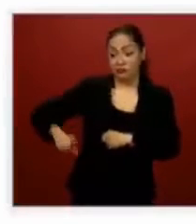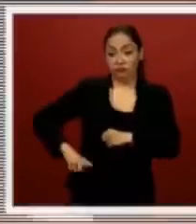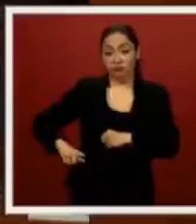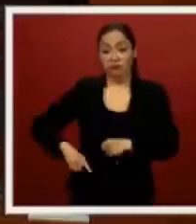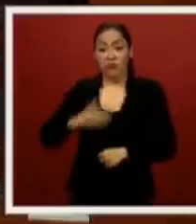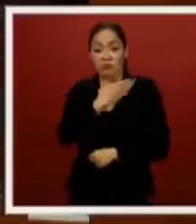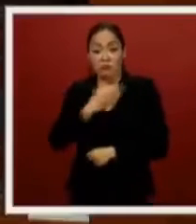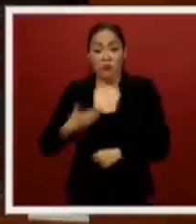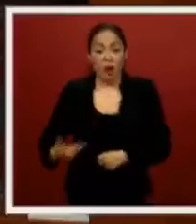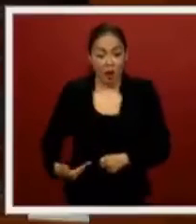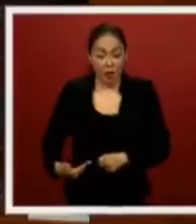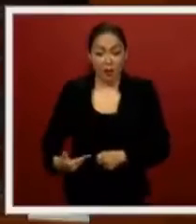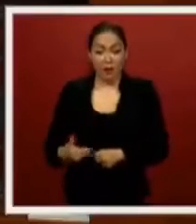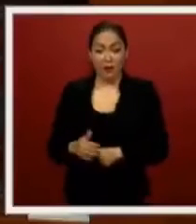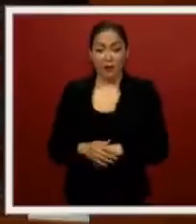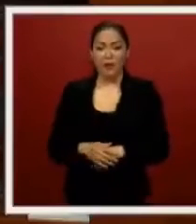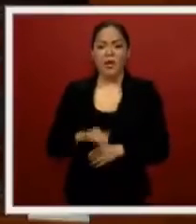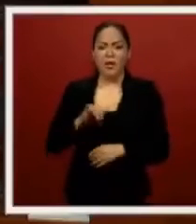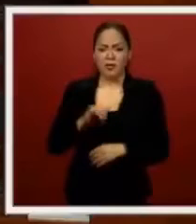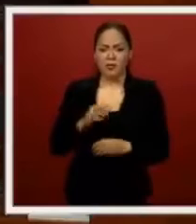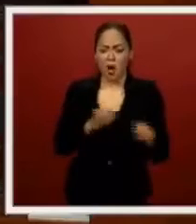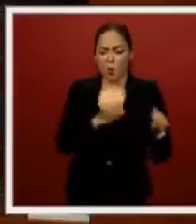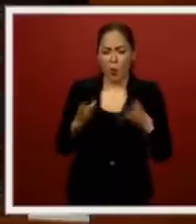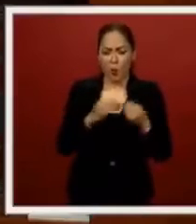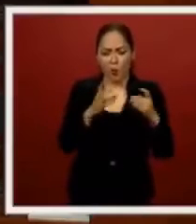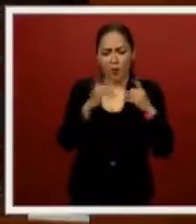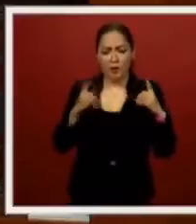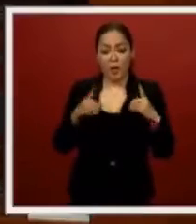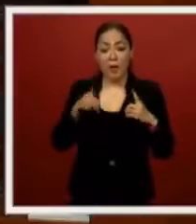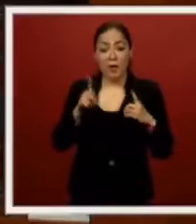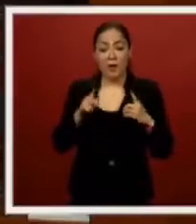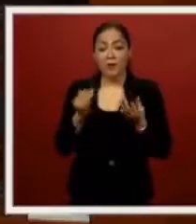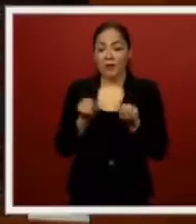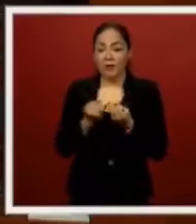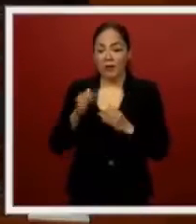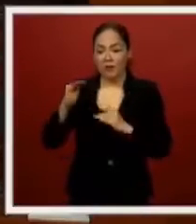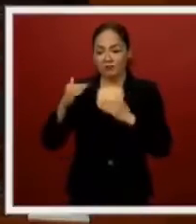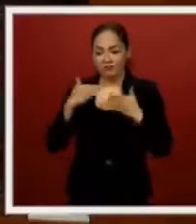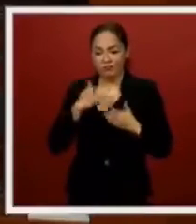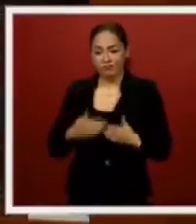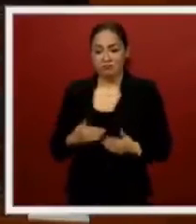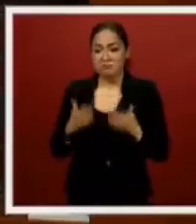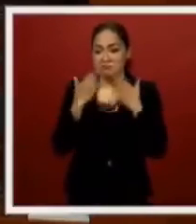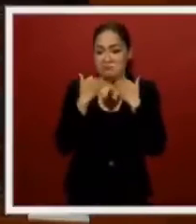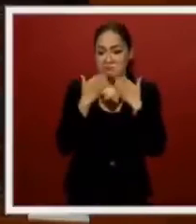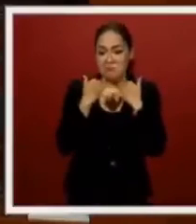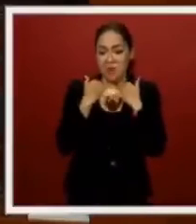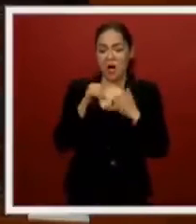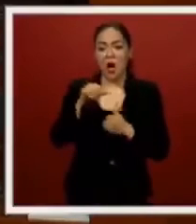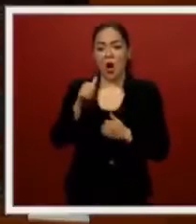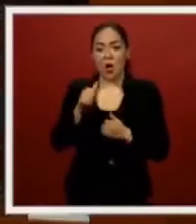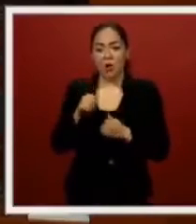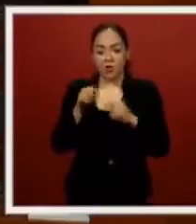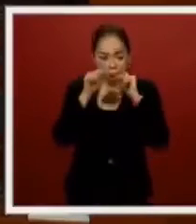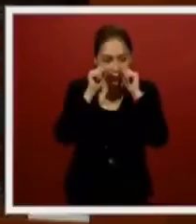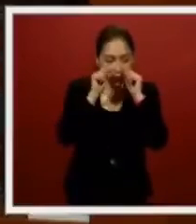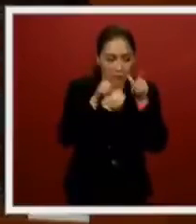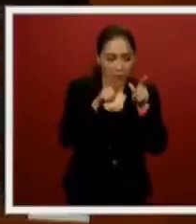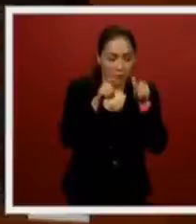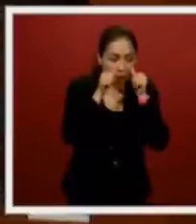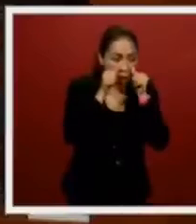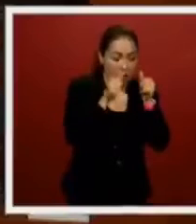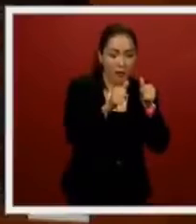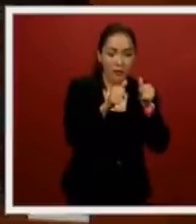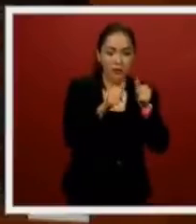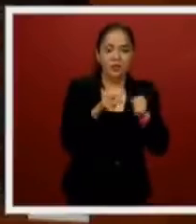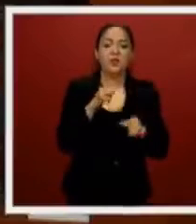por un lado, desarrollo, pero por otro lado, mucha desigualdad, injusticia y pobreza. Y la otra gran inspiración es la de Emiliano